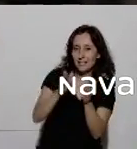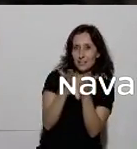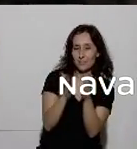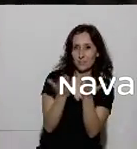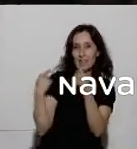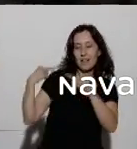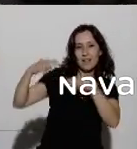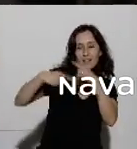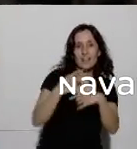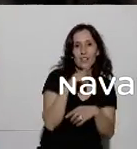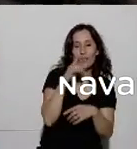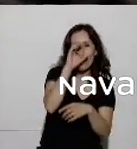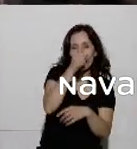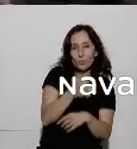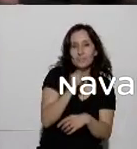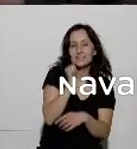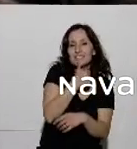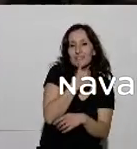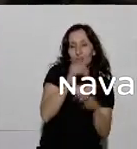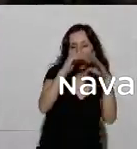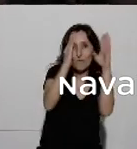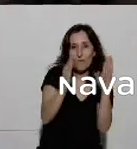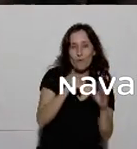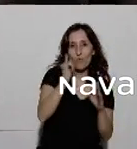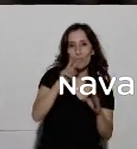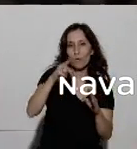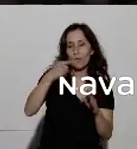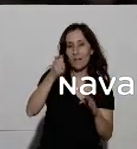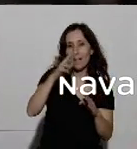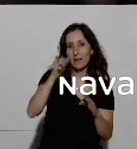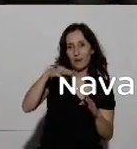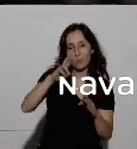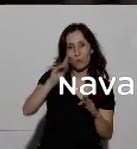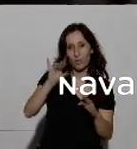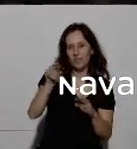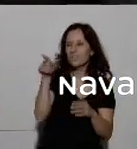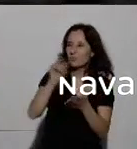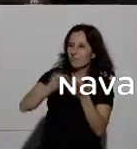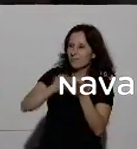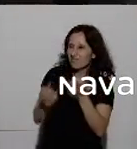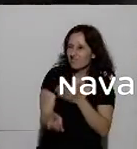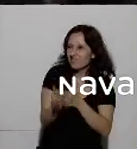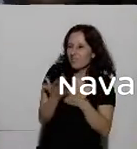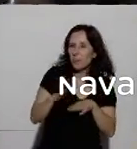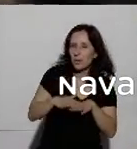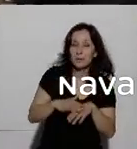de las brujas y los secretos de Zugarramurdi. ¿A quién se le ocurre por qué escribe uno sobre brujas? Bueno, ahora porque